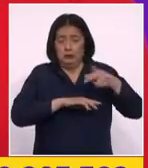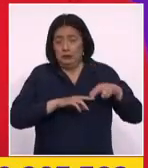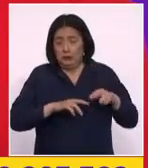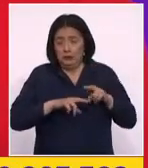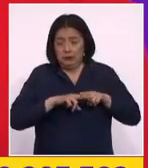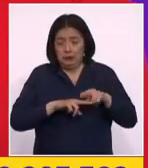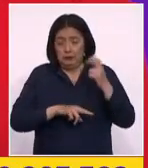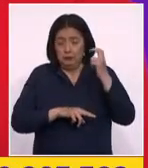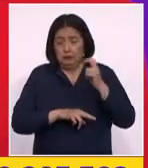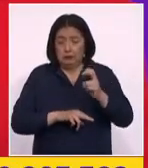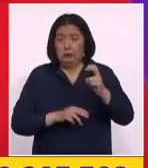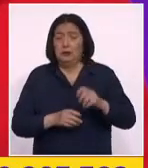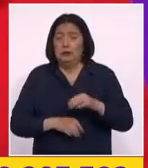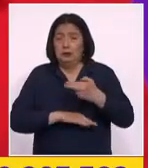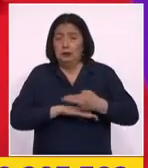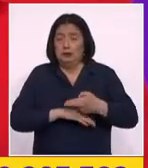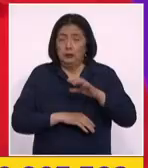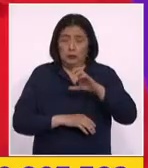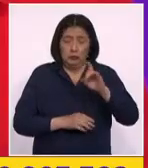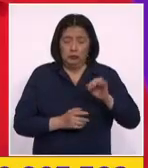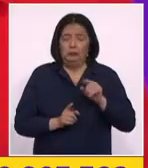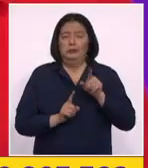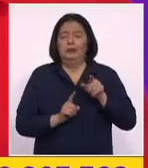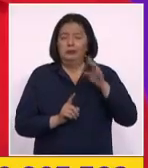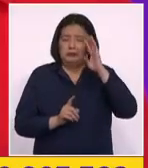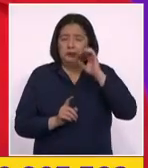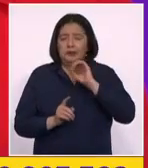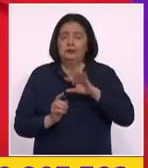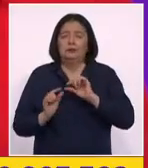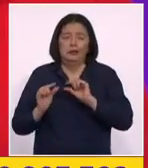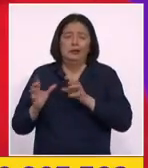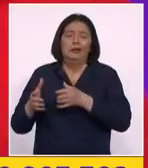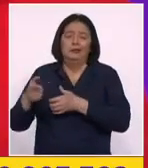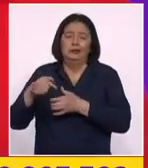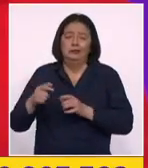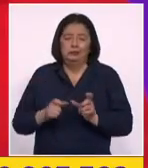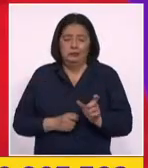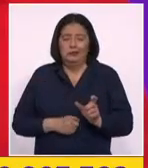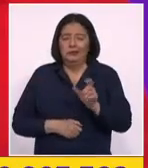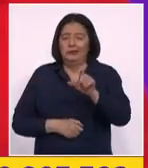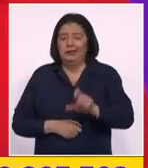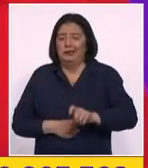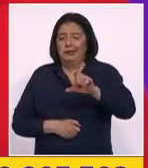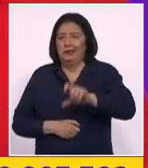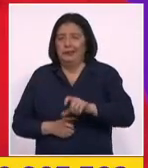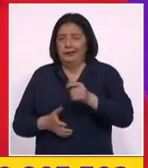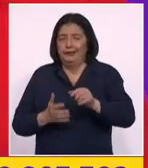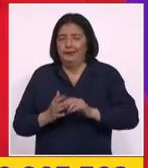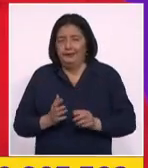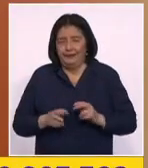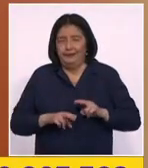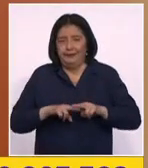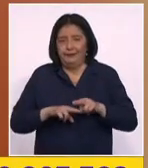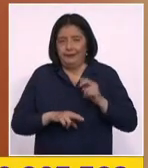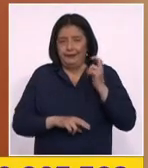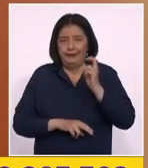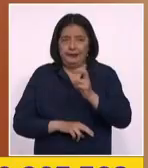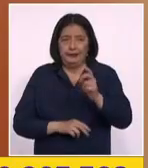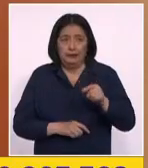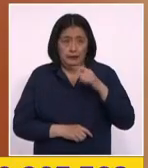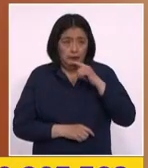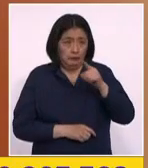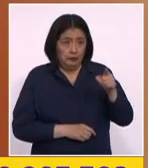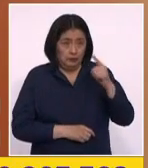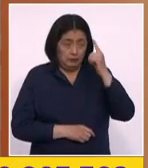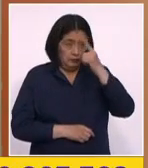Según la policía, el ataque está vinculado a la mafia de los tarjeteros que opera en torno al Metro de Lima. Esta mujer con